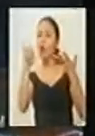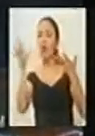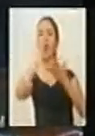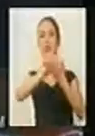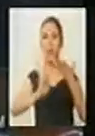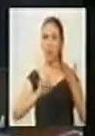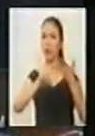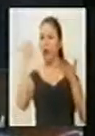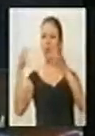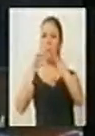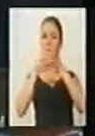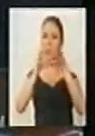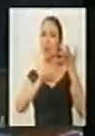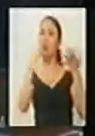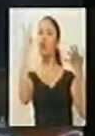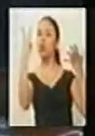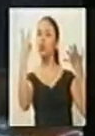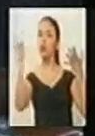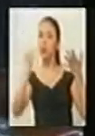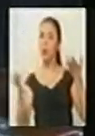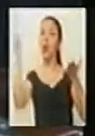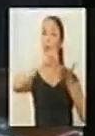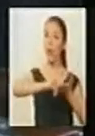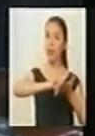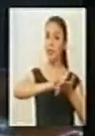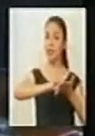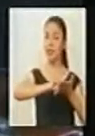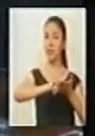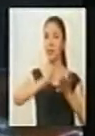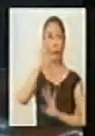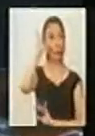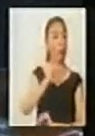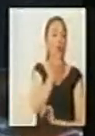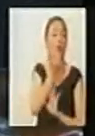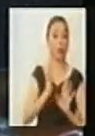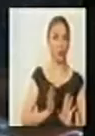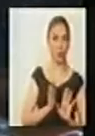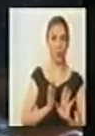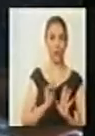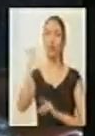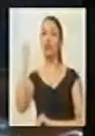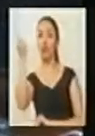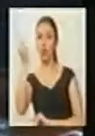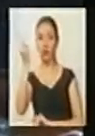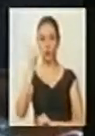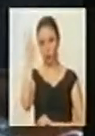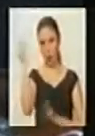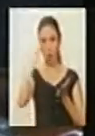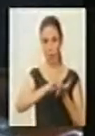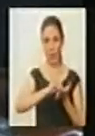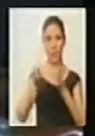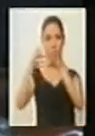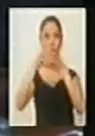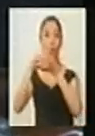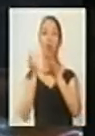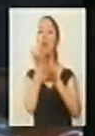quedan, creo que 2 diputados más, si no mal no recuerdo, que están en forma independiente, pero que bueno, que